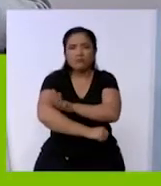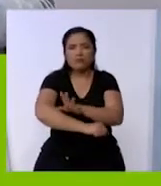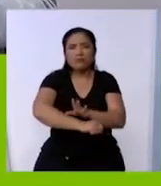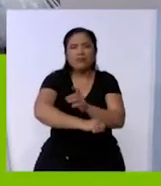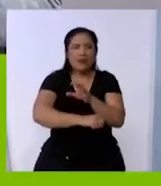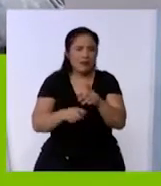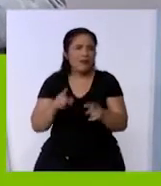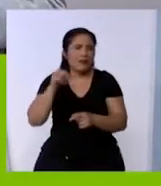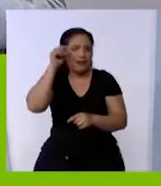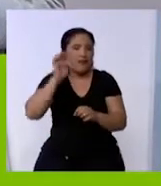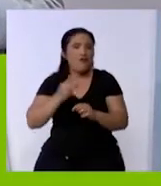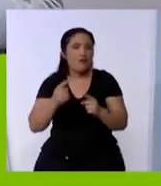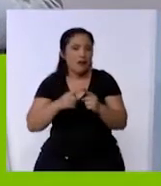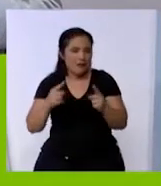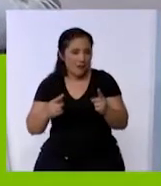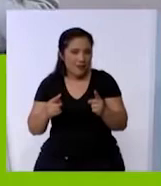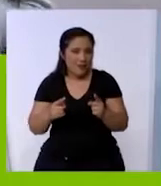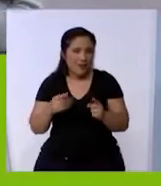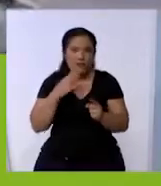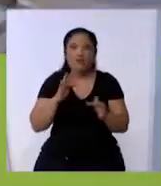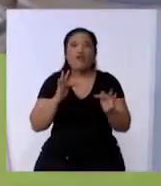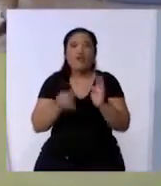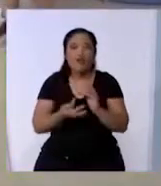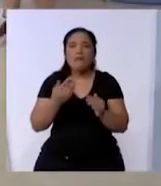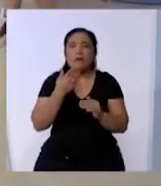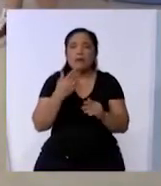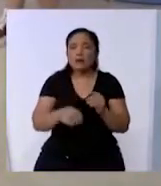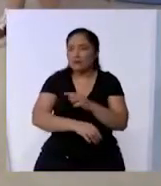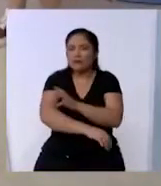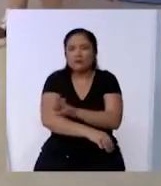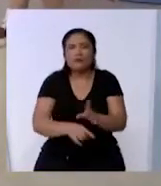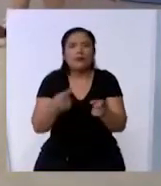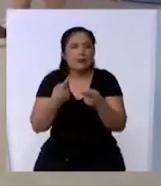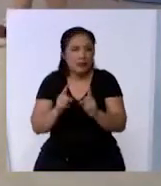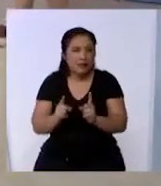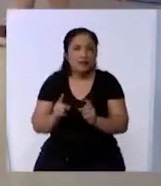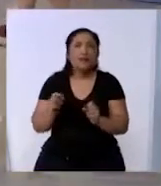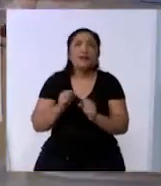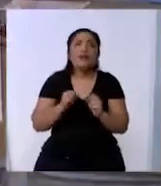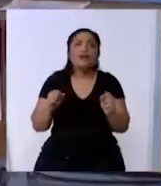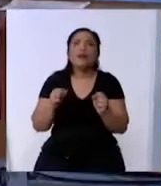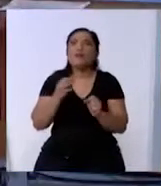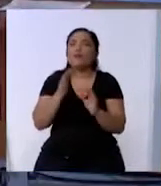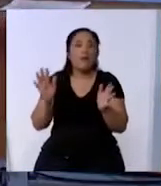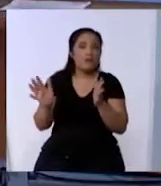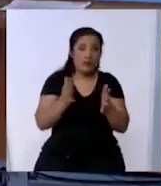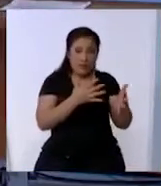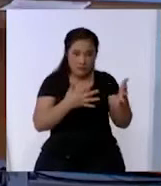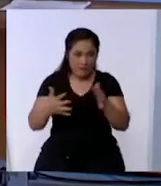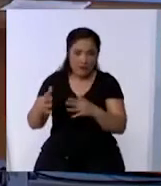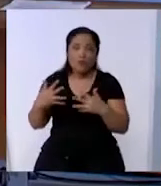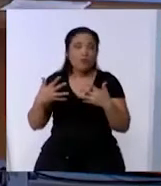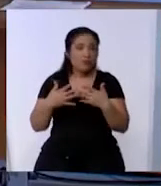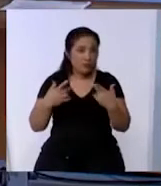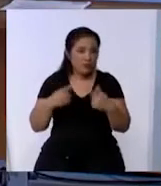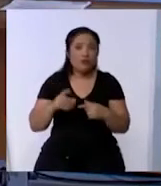Sí, sí. Es diferente. Cuando nos ponemos la ropa así también. Es, sí, diferente, sí. Tiene que ver mucho con el aire. También. El aire, y como nosotros